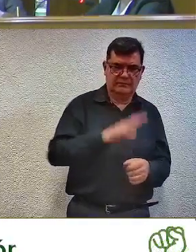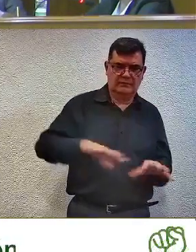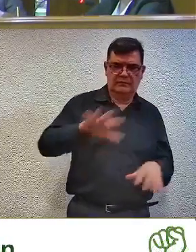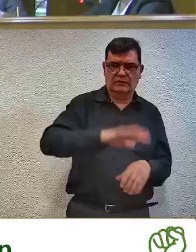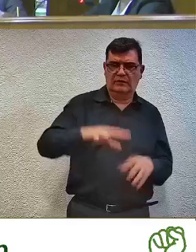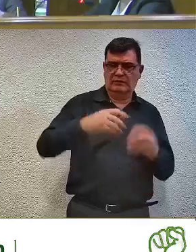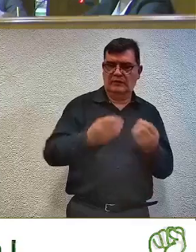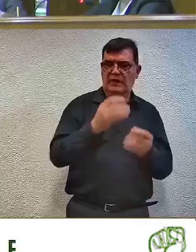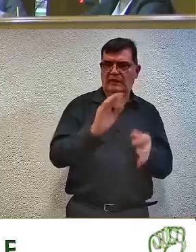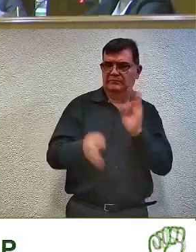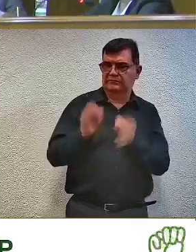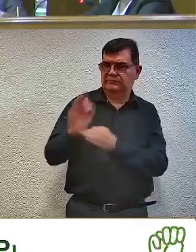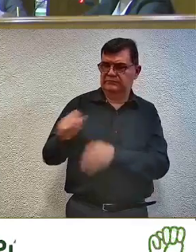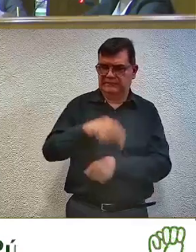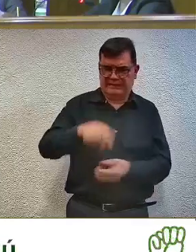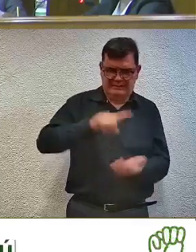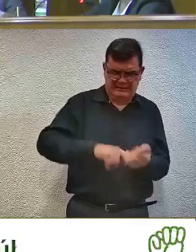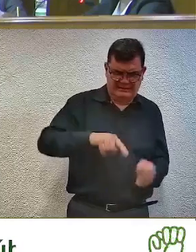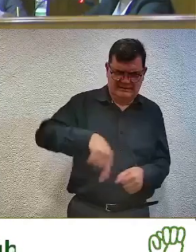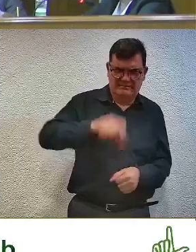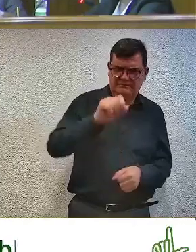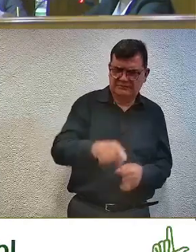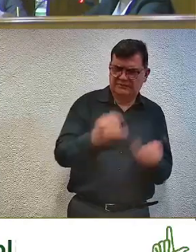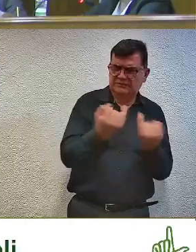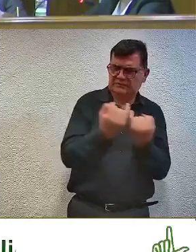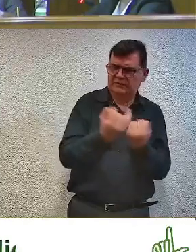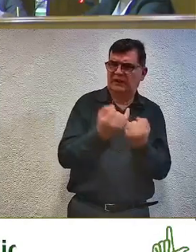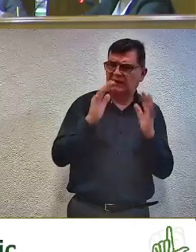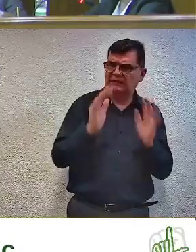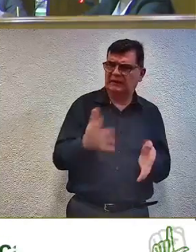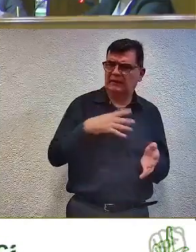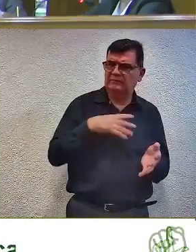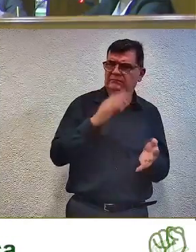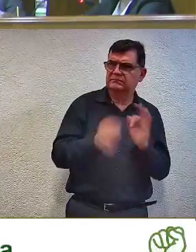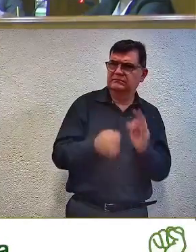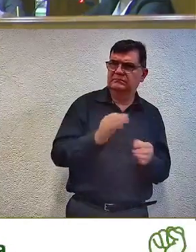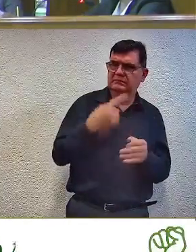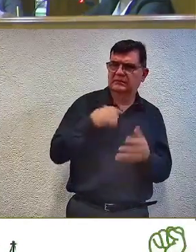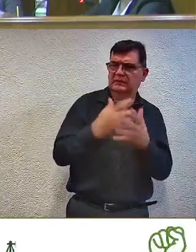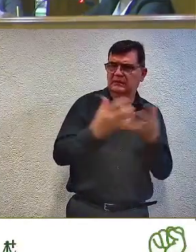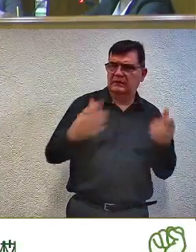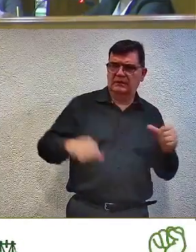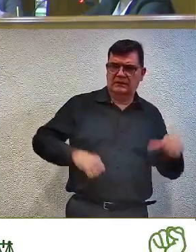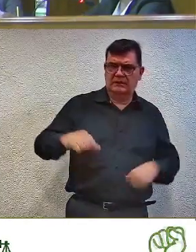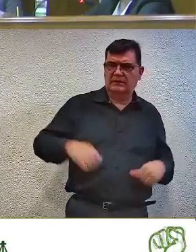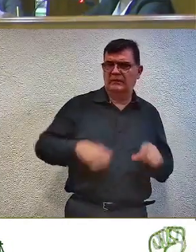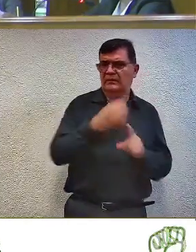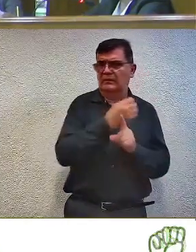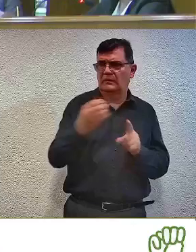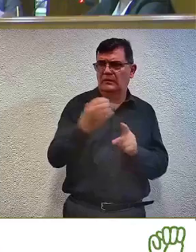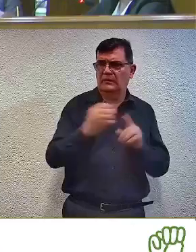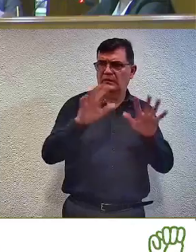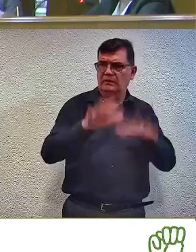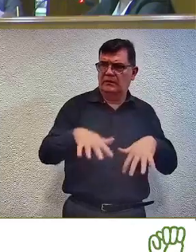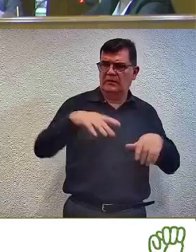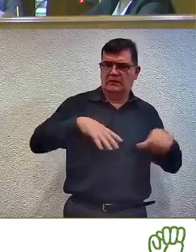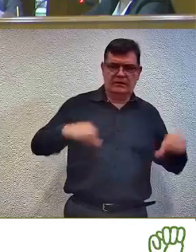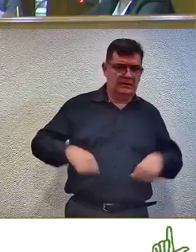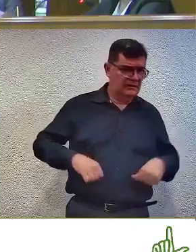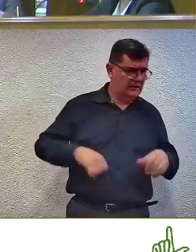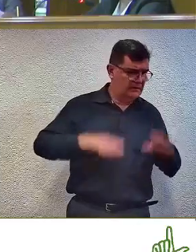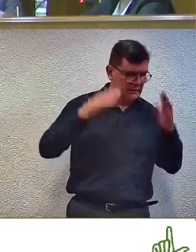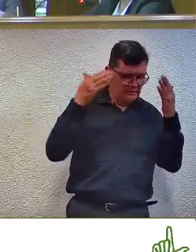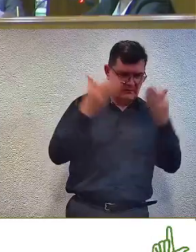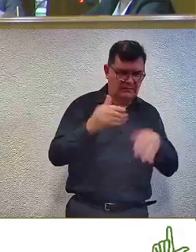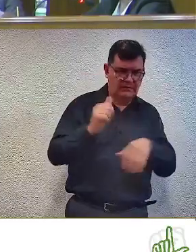del mismo, que las cifras del financiamiento público para el sostenimiento de actividades ordinarias permanentes y actividades específicas